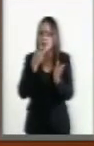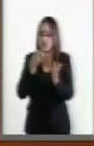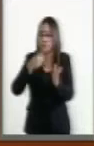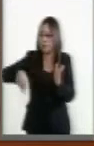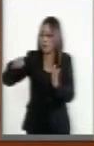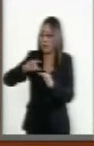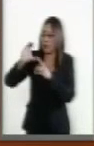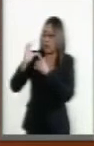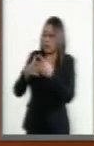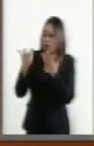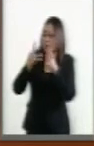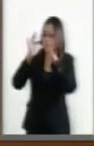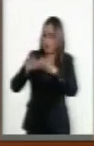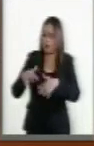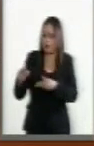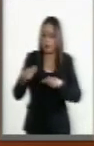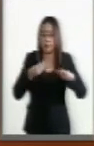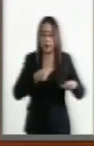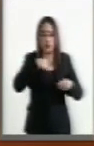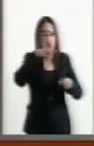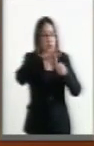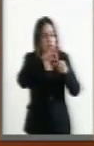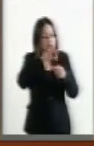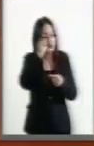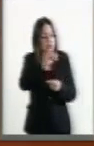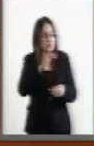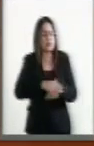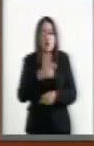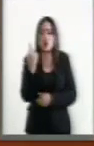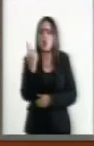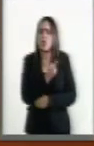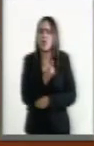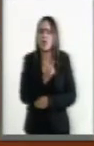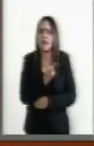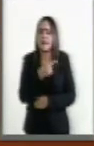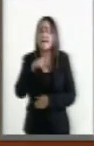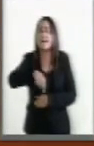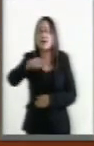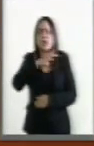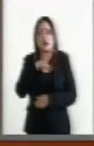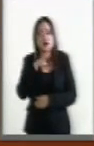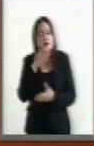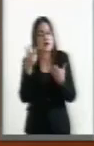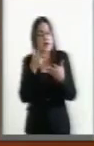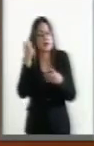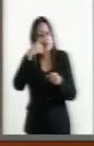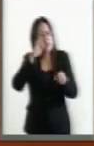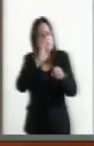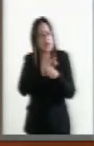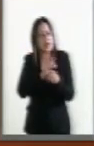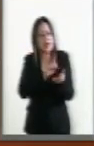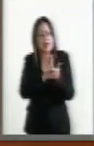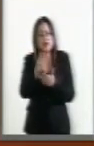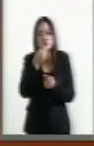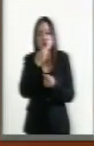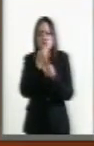comisión en donde finalmente ha hecho una gran labor para proteger los